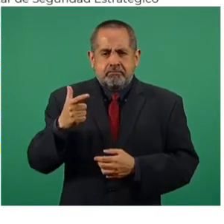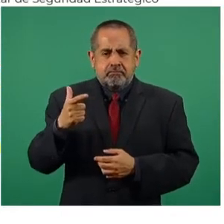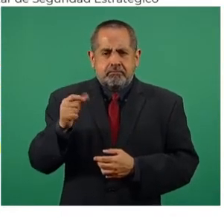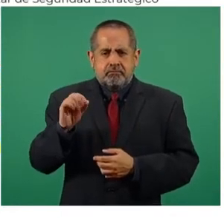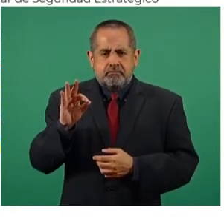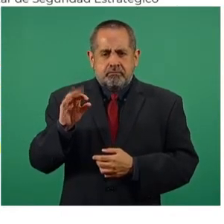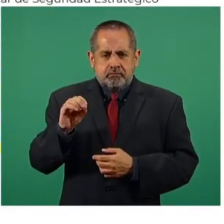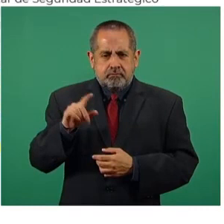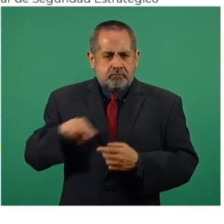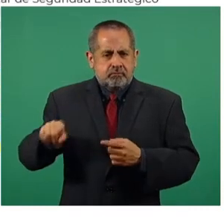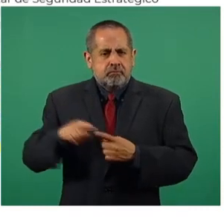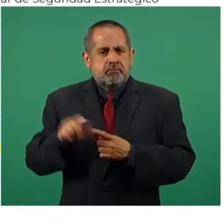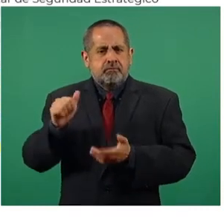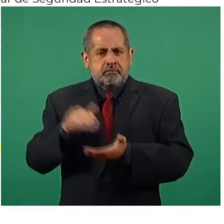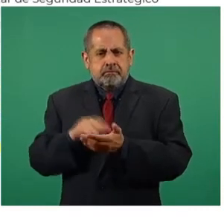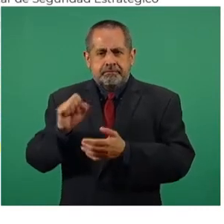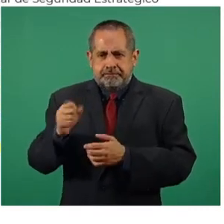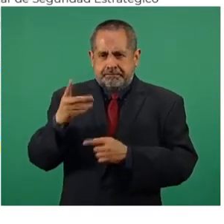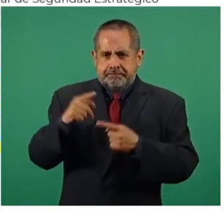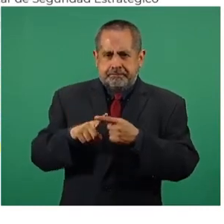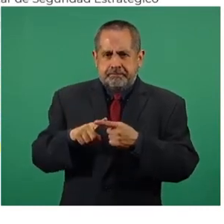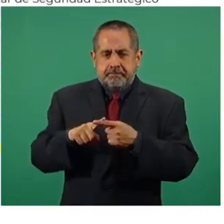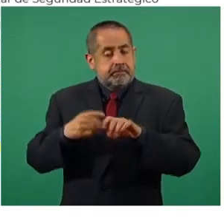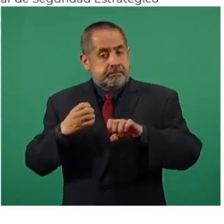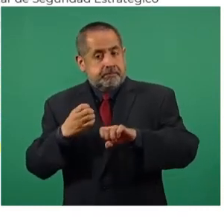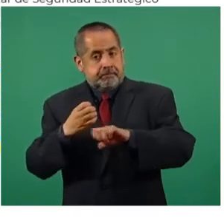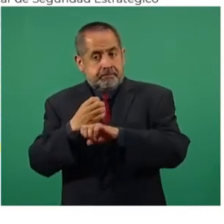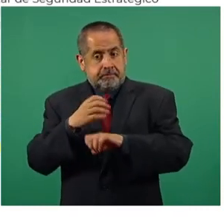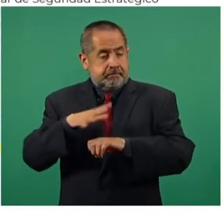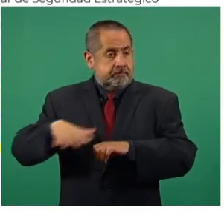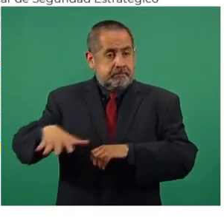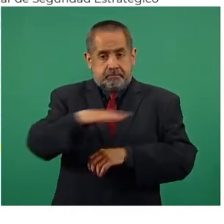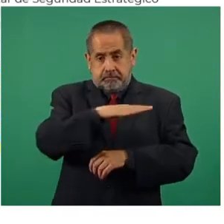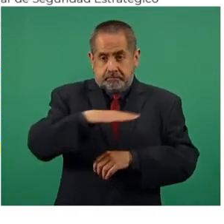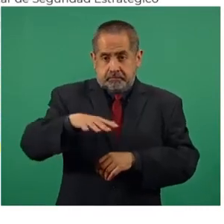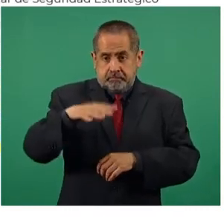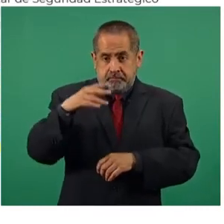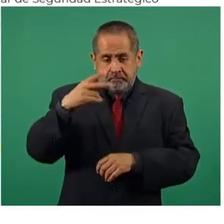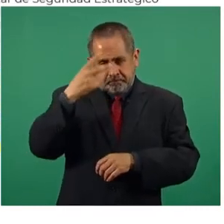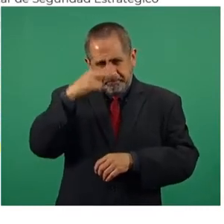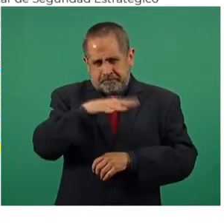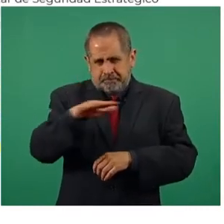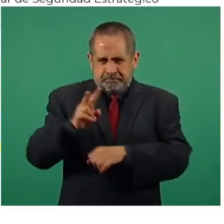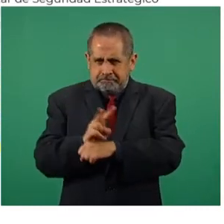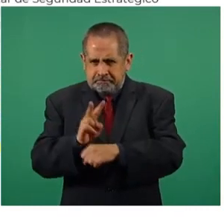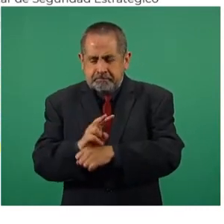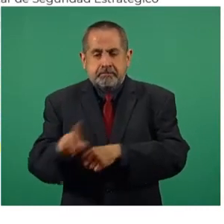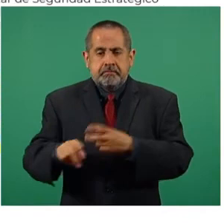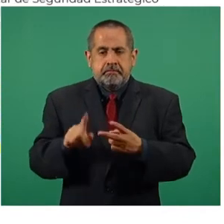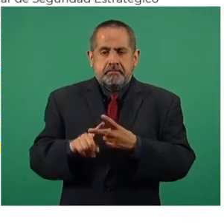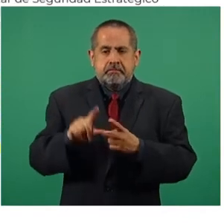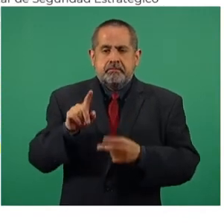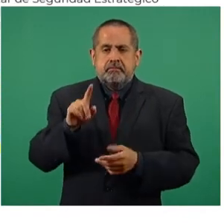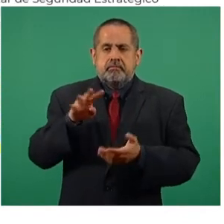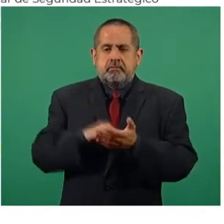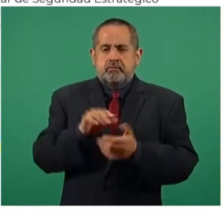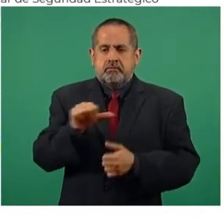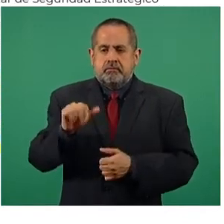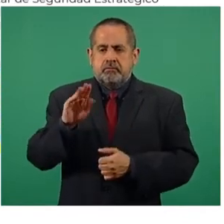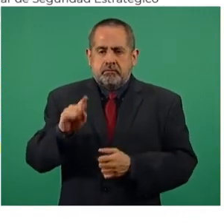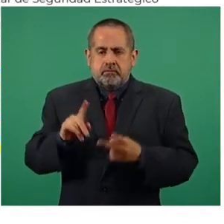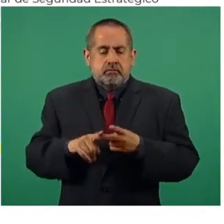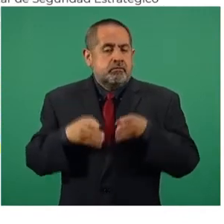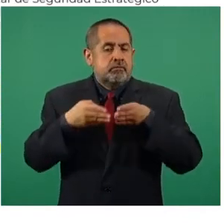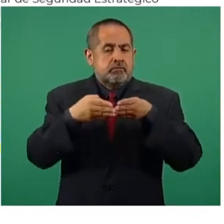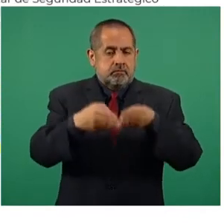Pacífico, 6,063. Para el Estado de Derecho en la MAL, 4,690. Protección portuaria marítima,